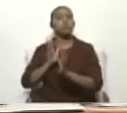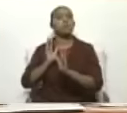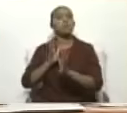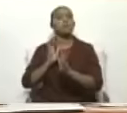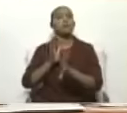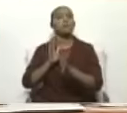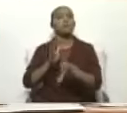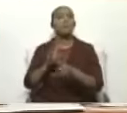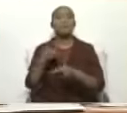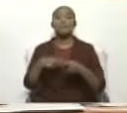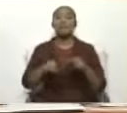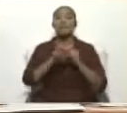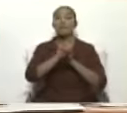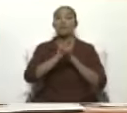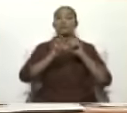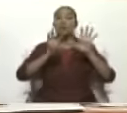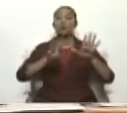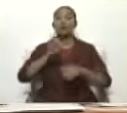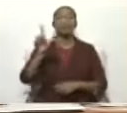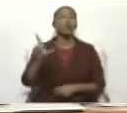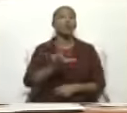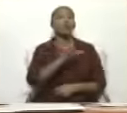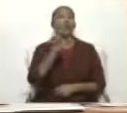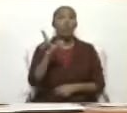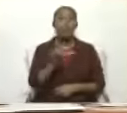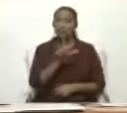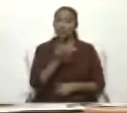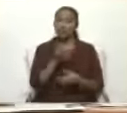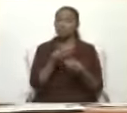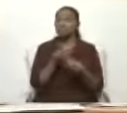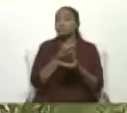pero el 28J es para ellos todo o nada.